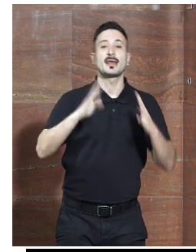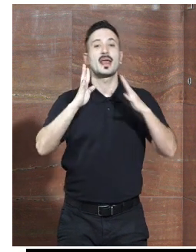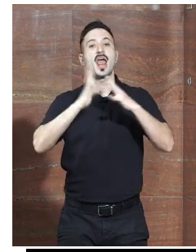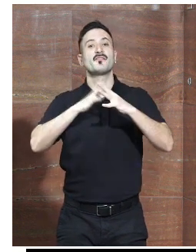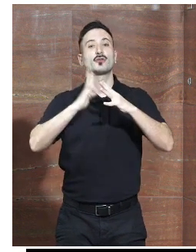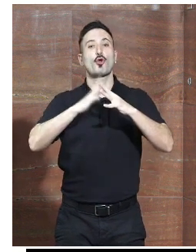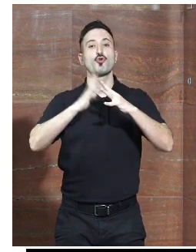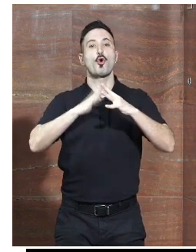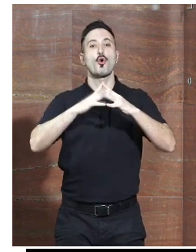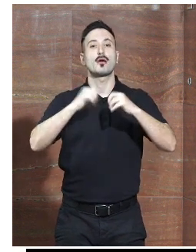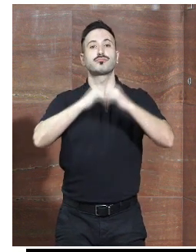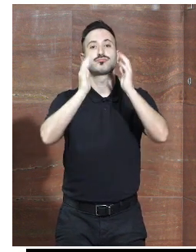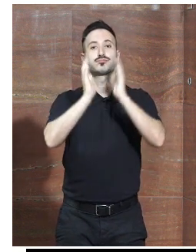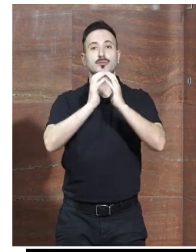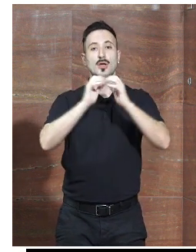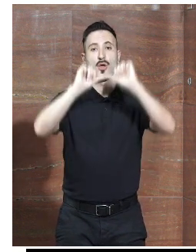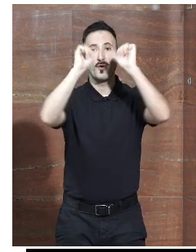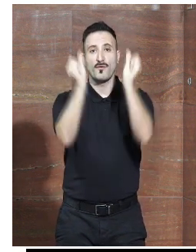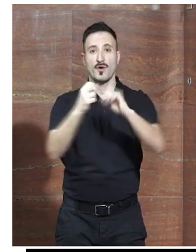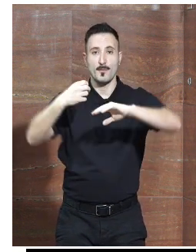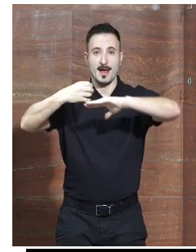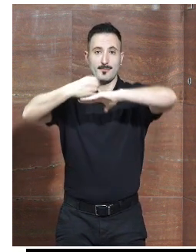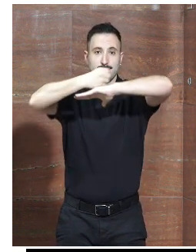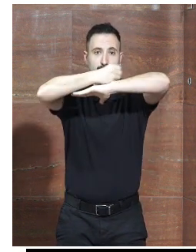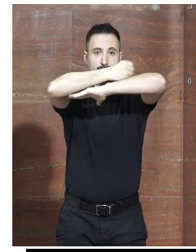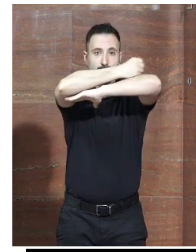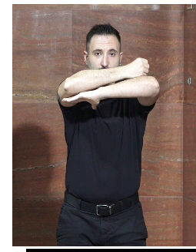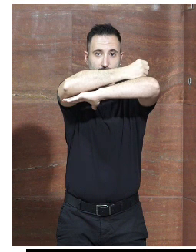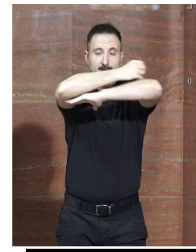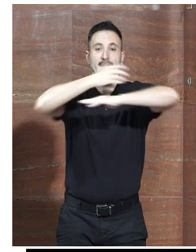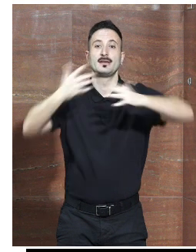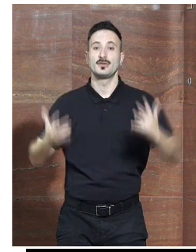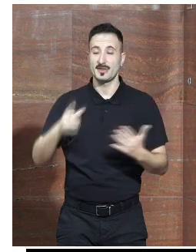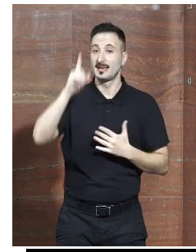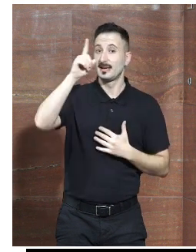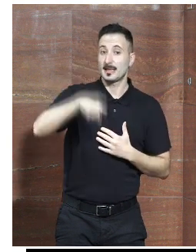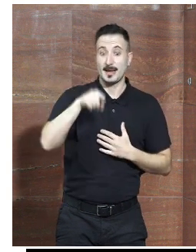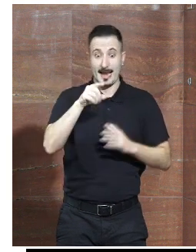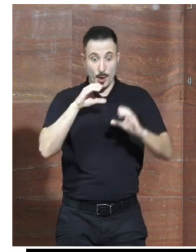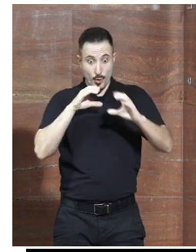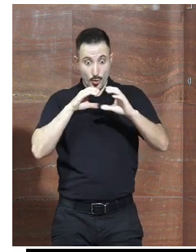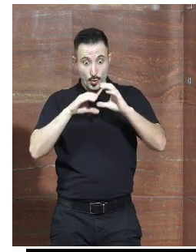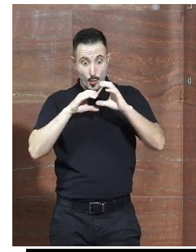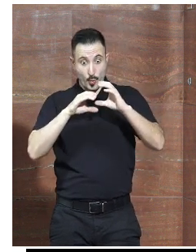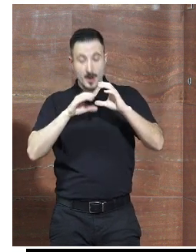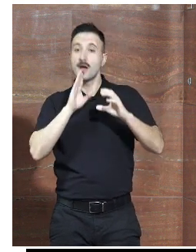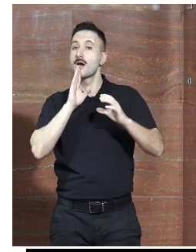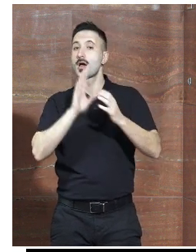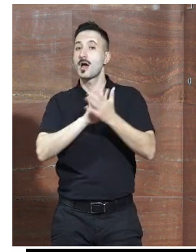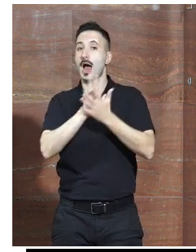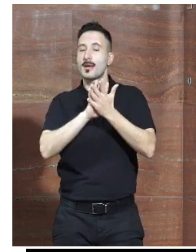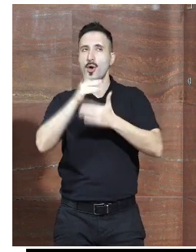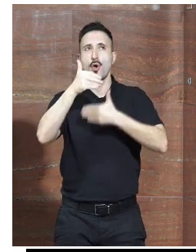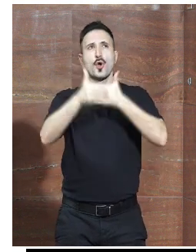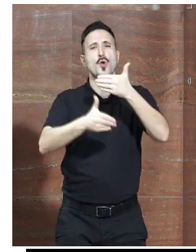infraestructura que va en viaducto, a nivel ferroviario, ¿no? Entonces, claro, aquí la comunicación, esto que comentaba antes, ¿no? Estos procesos